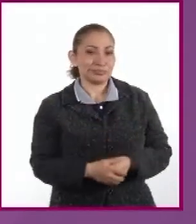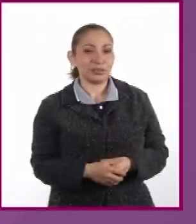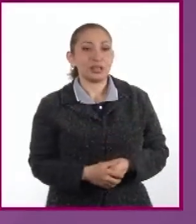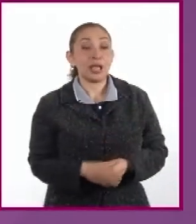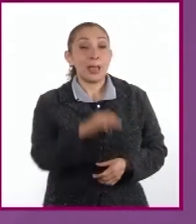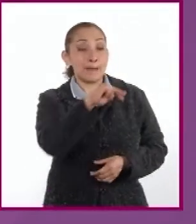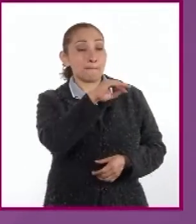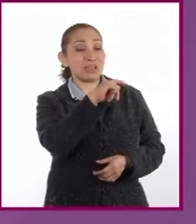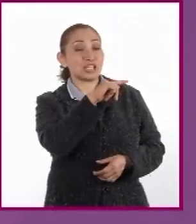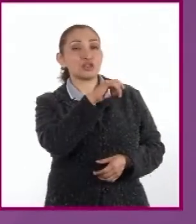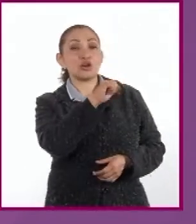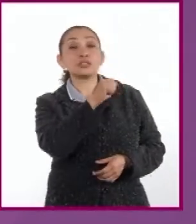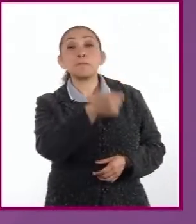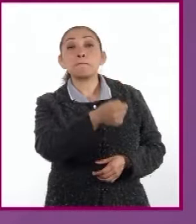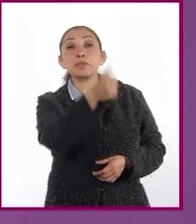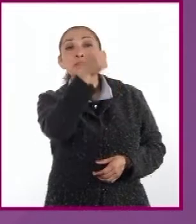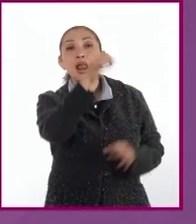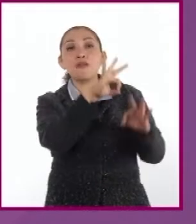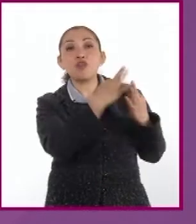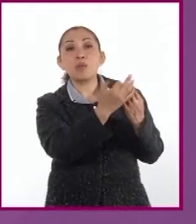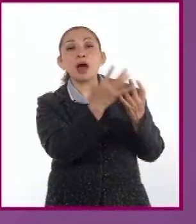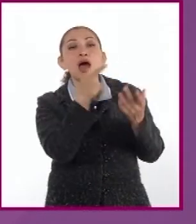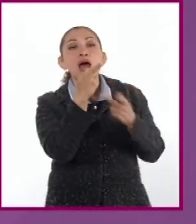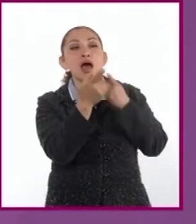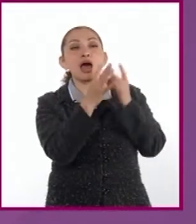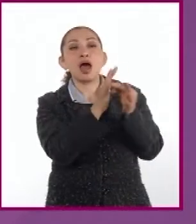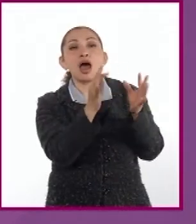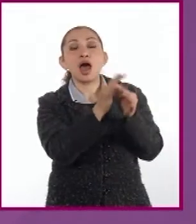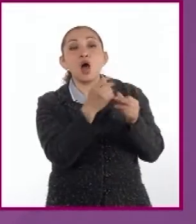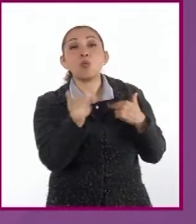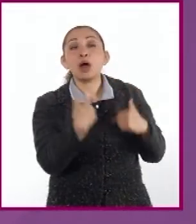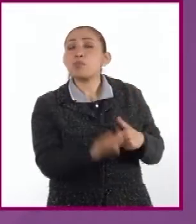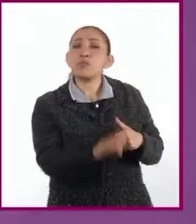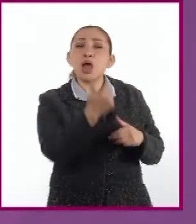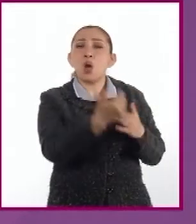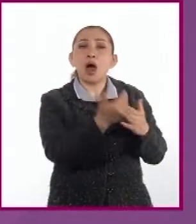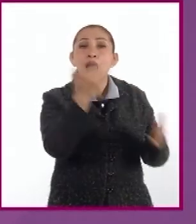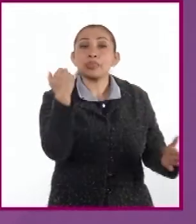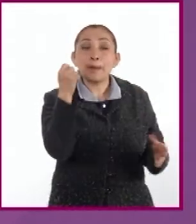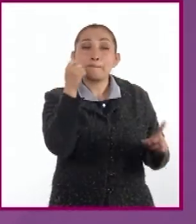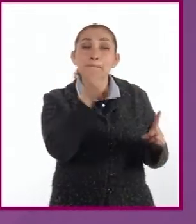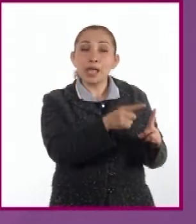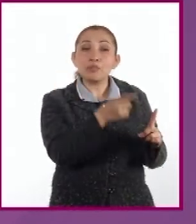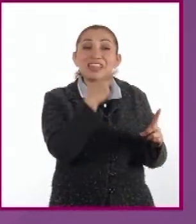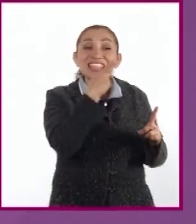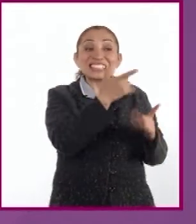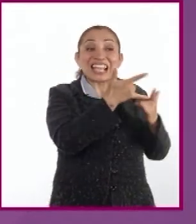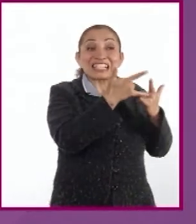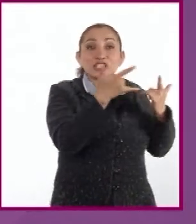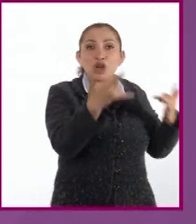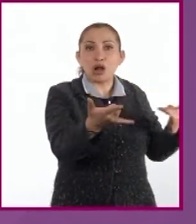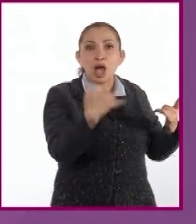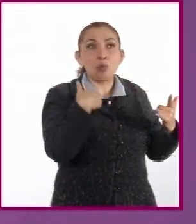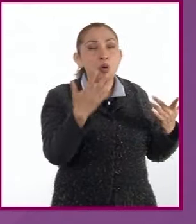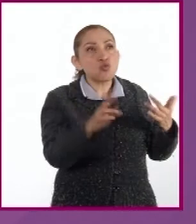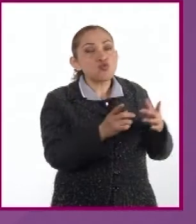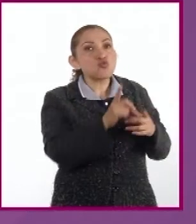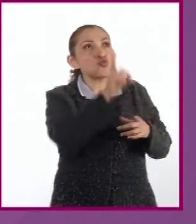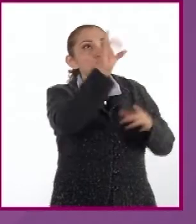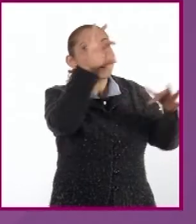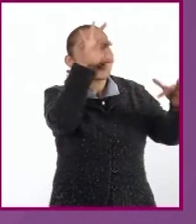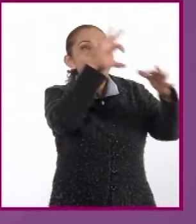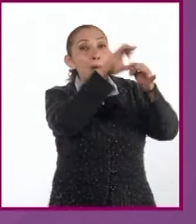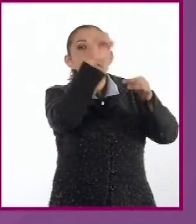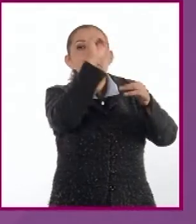Los mitos son la primera forma narrativa creada por la humanidad, la cual cuenta una historia sagrada, pues a través